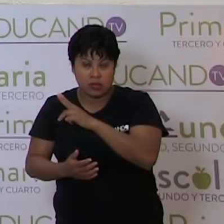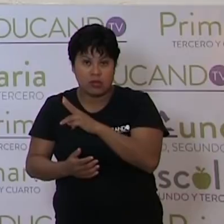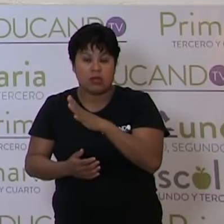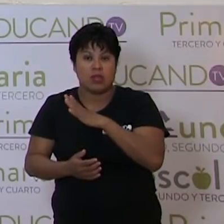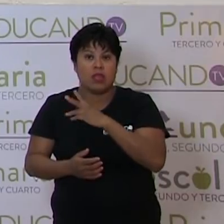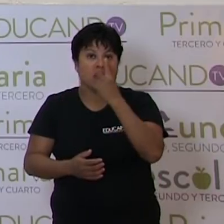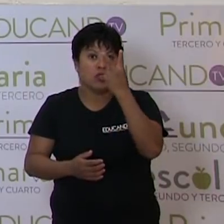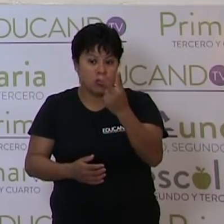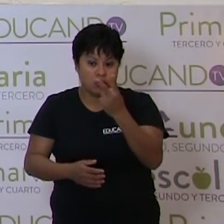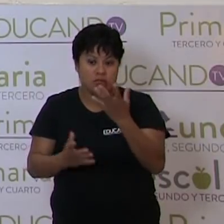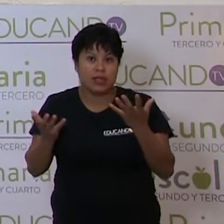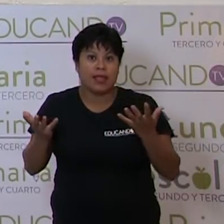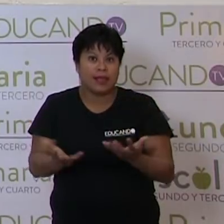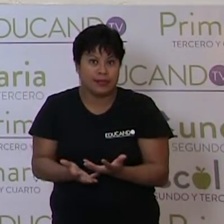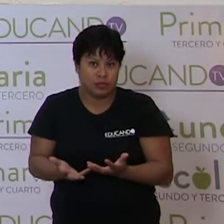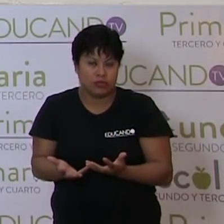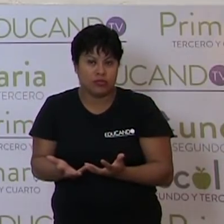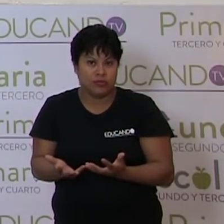dos hechos.